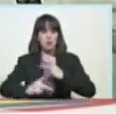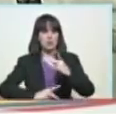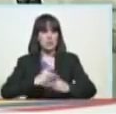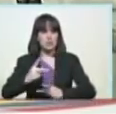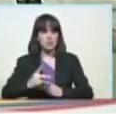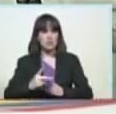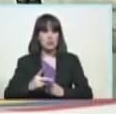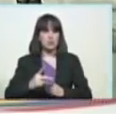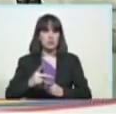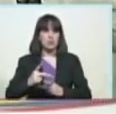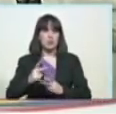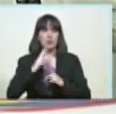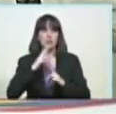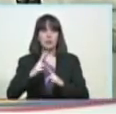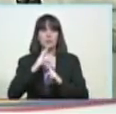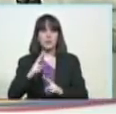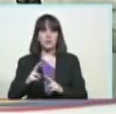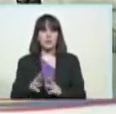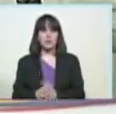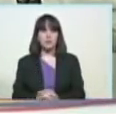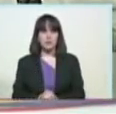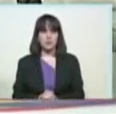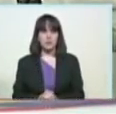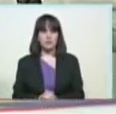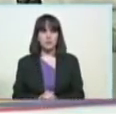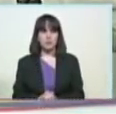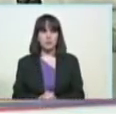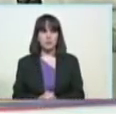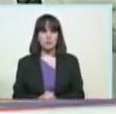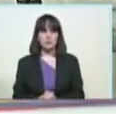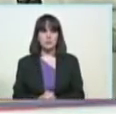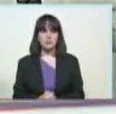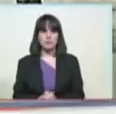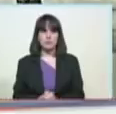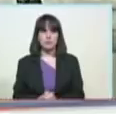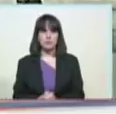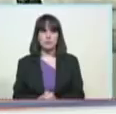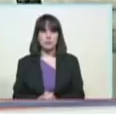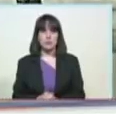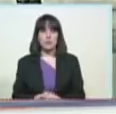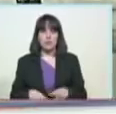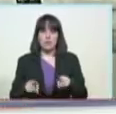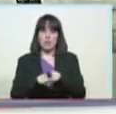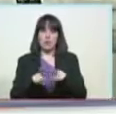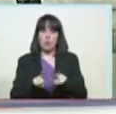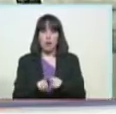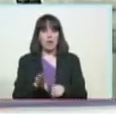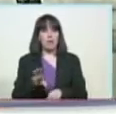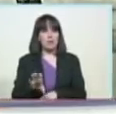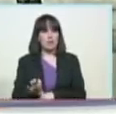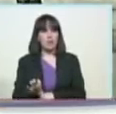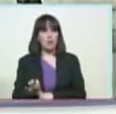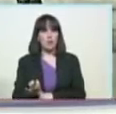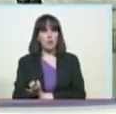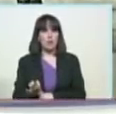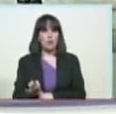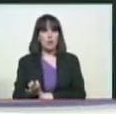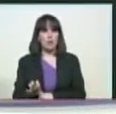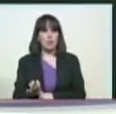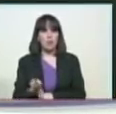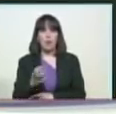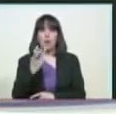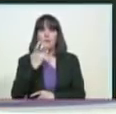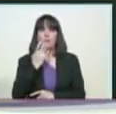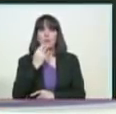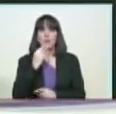resultados en algunas importantes empresas del estado que en vez de estar en la